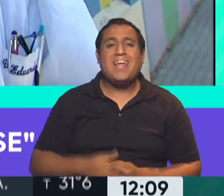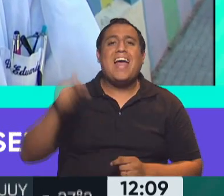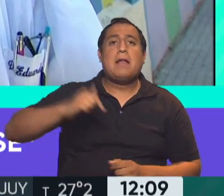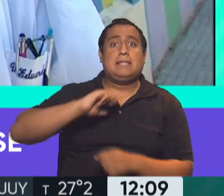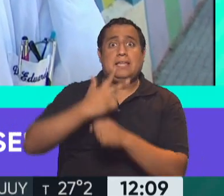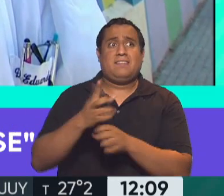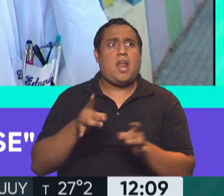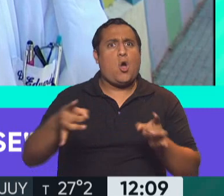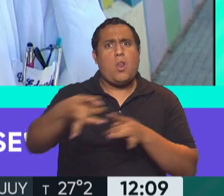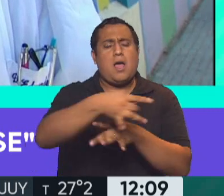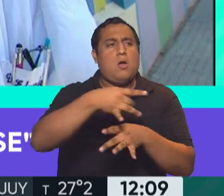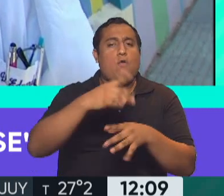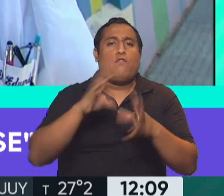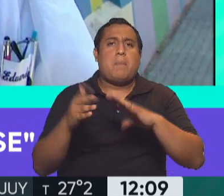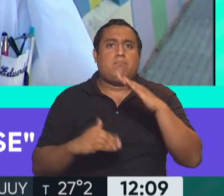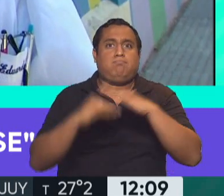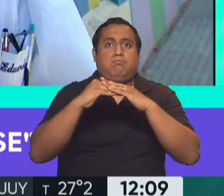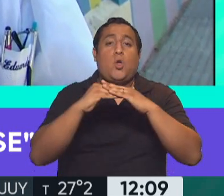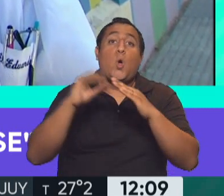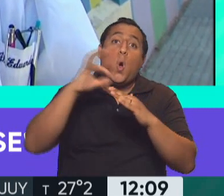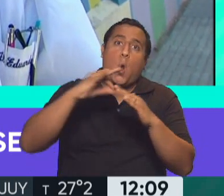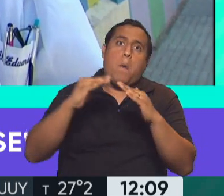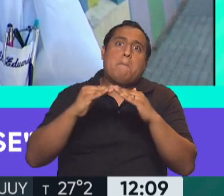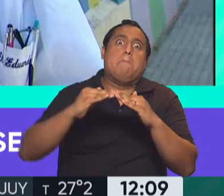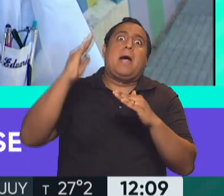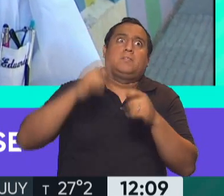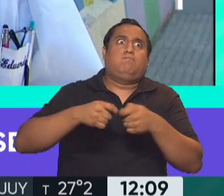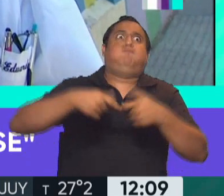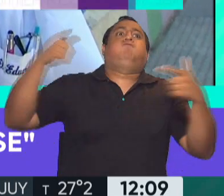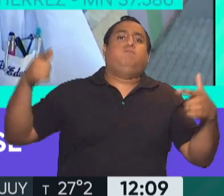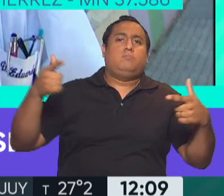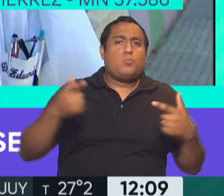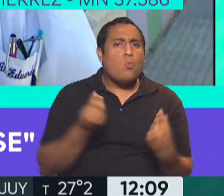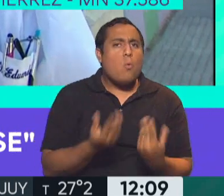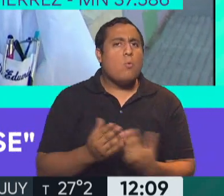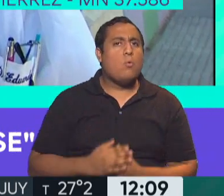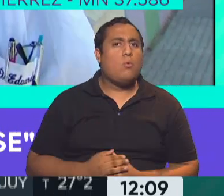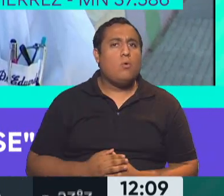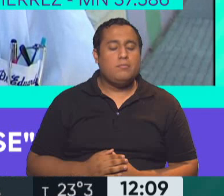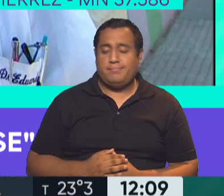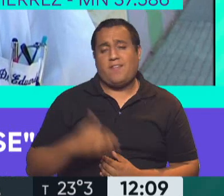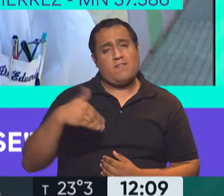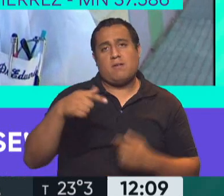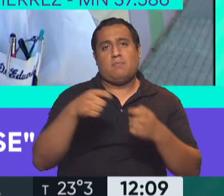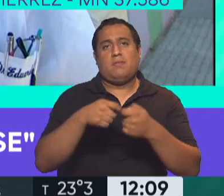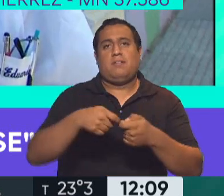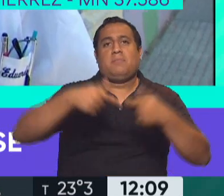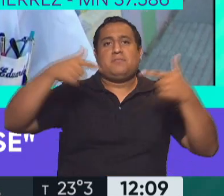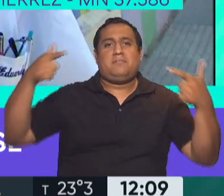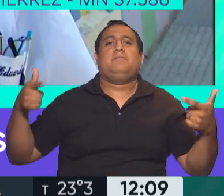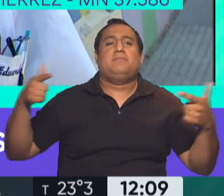tercera ola o todavía los casos interpreta pueden seguir aumentando? Van a seguir aumentando los